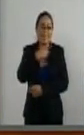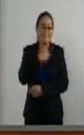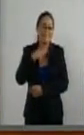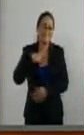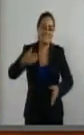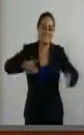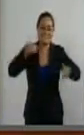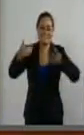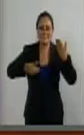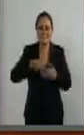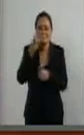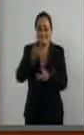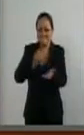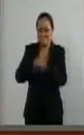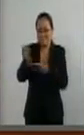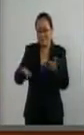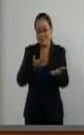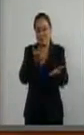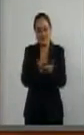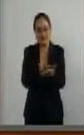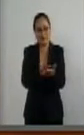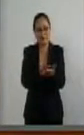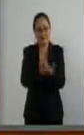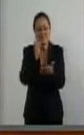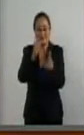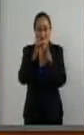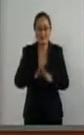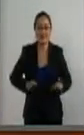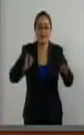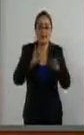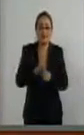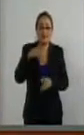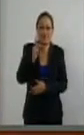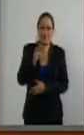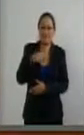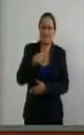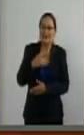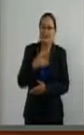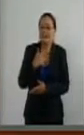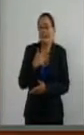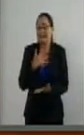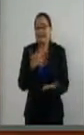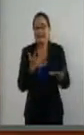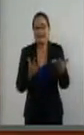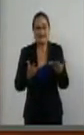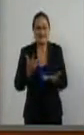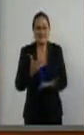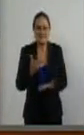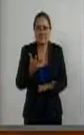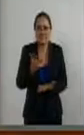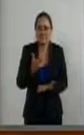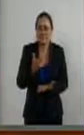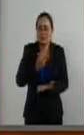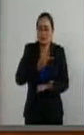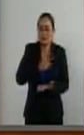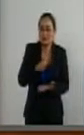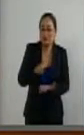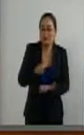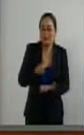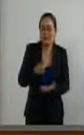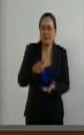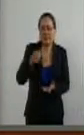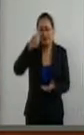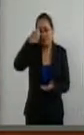pero también debo señalar que no puedo quitarme el mal sabor de boca de que en un tema que me